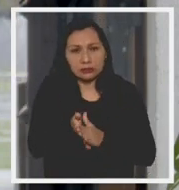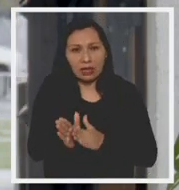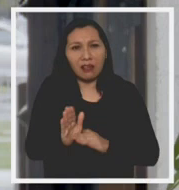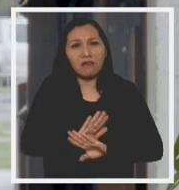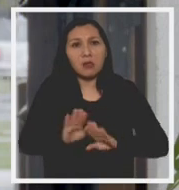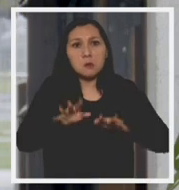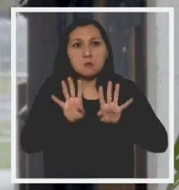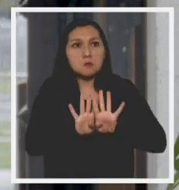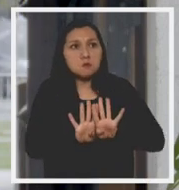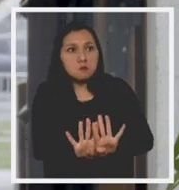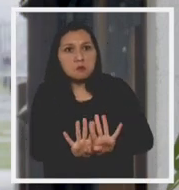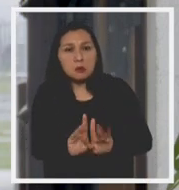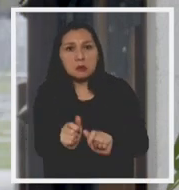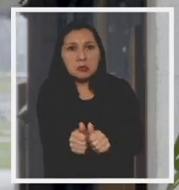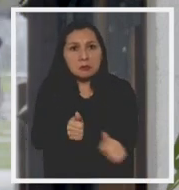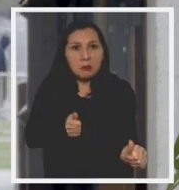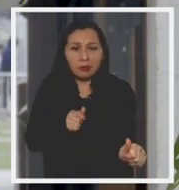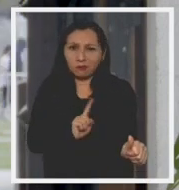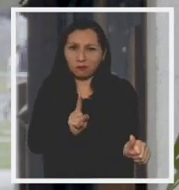estas trincheras.